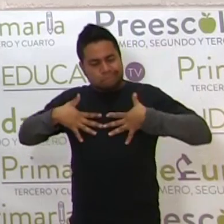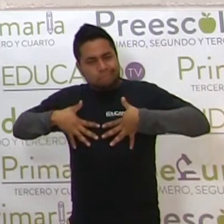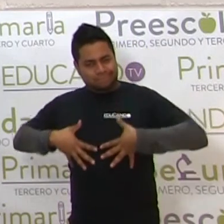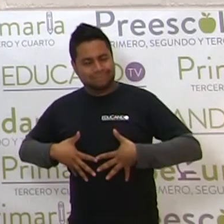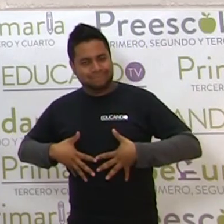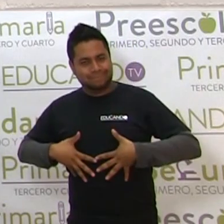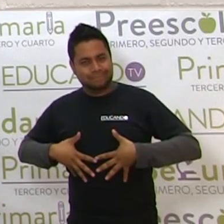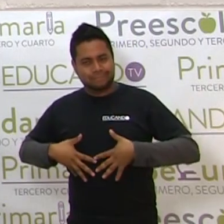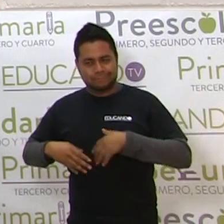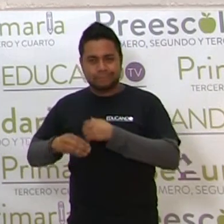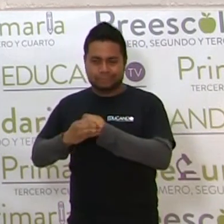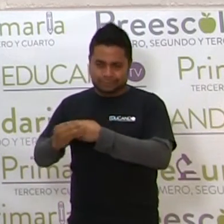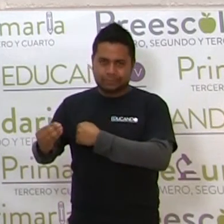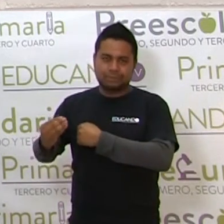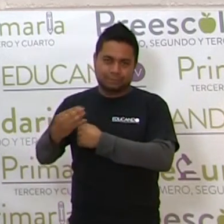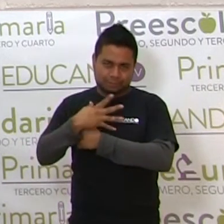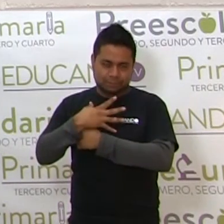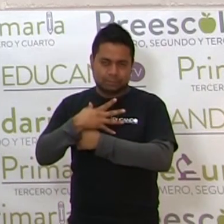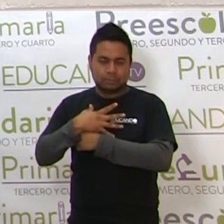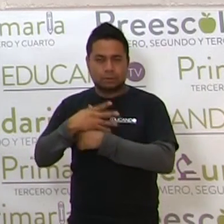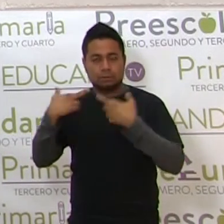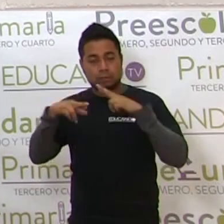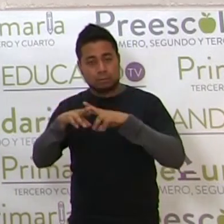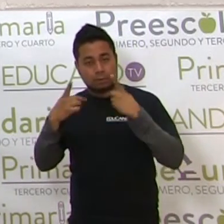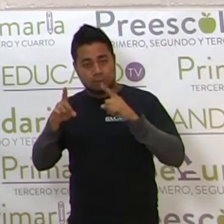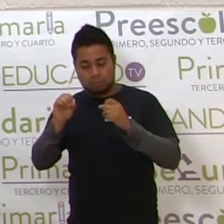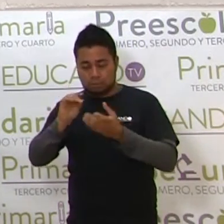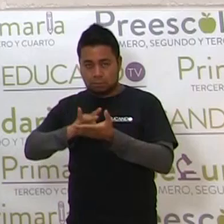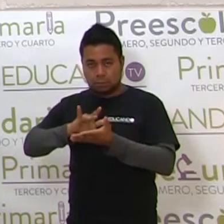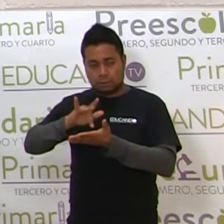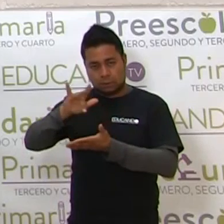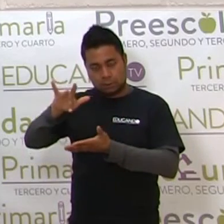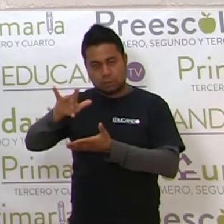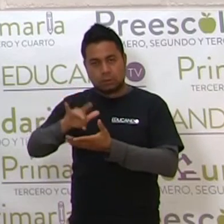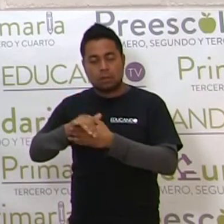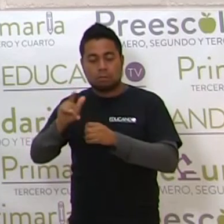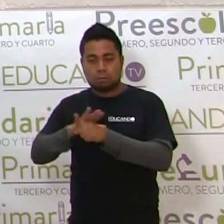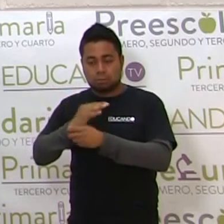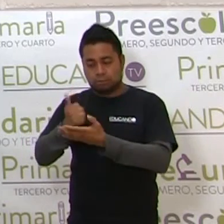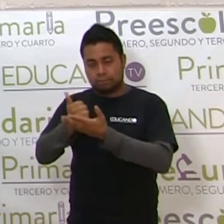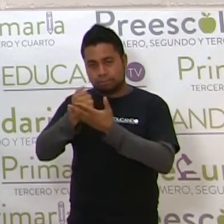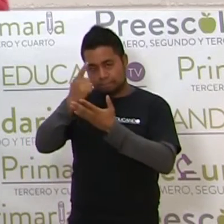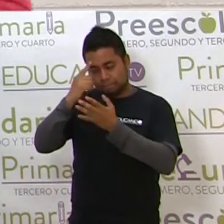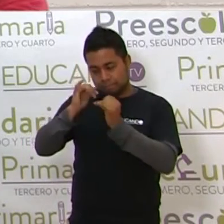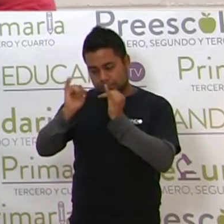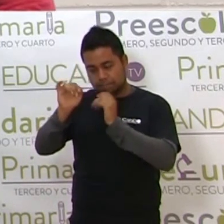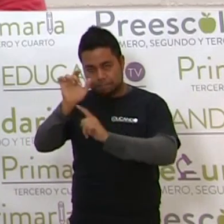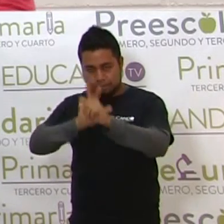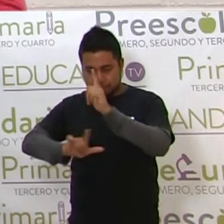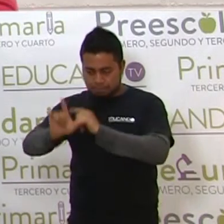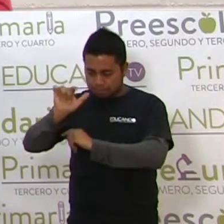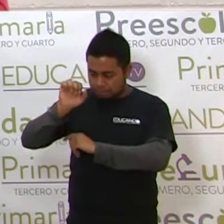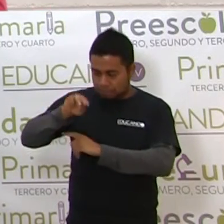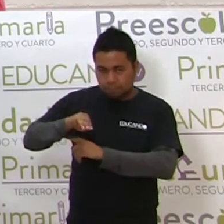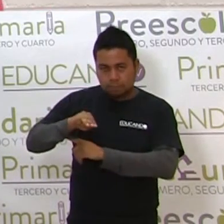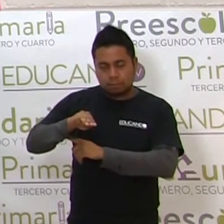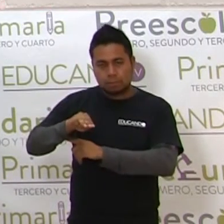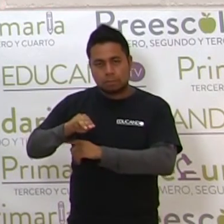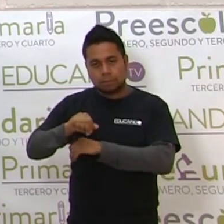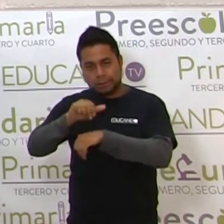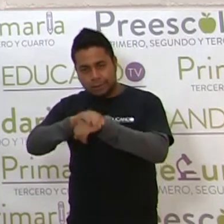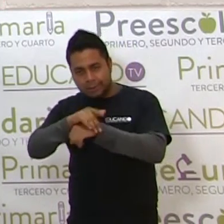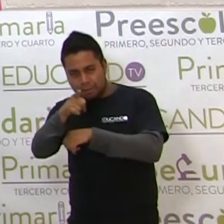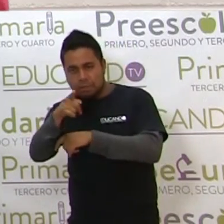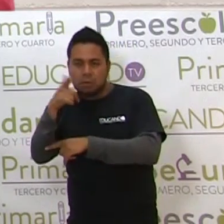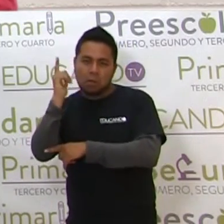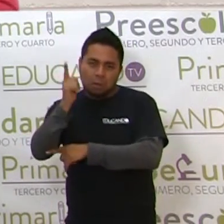traje más llamativo maestro David Muchas gracias por habernos ayudado en la interpretación de lengua de señas alexey